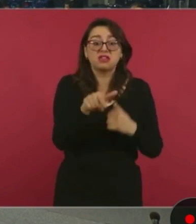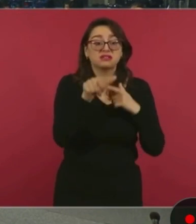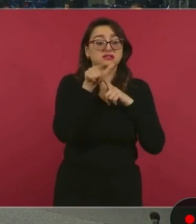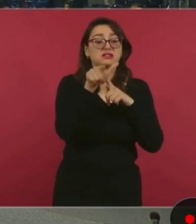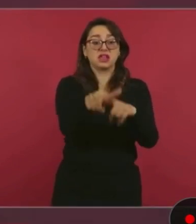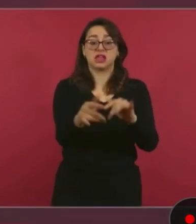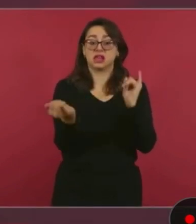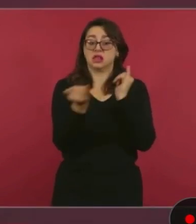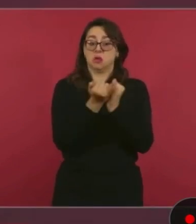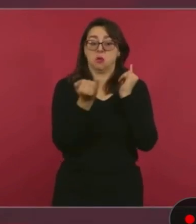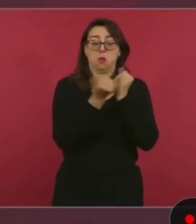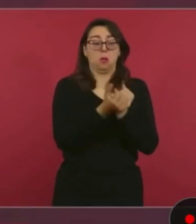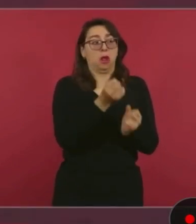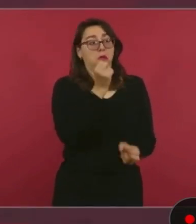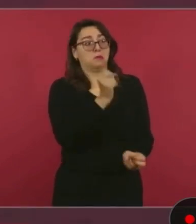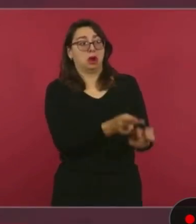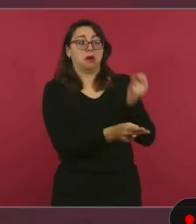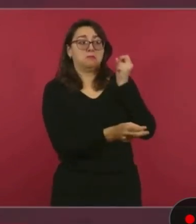que se manifiesten